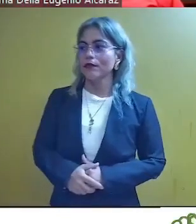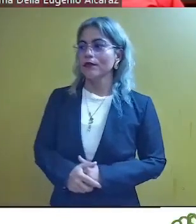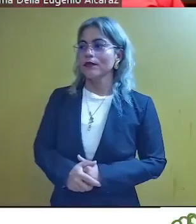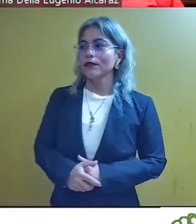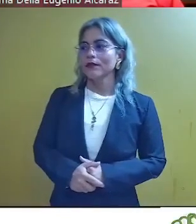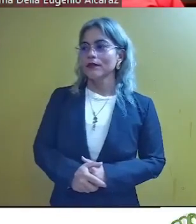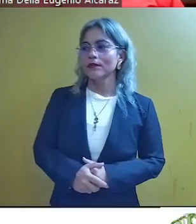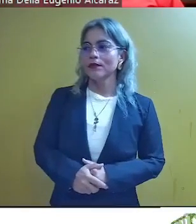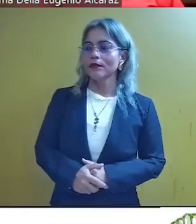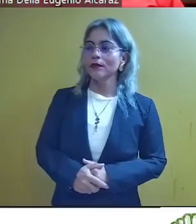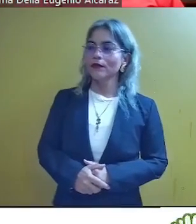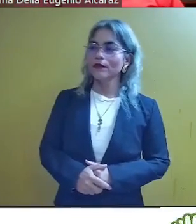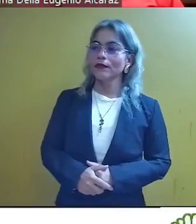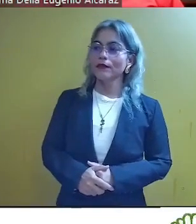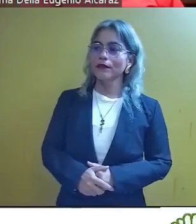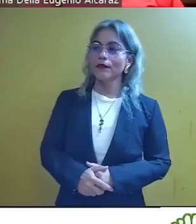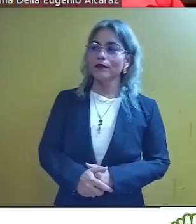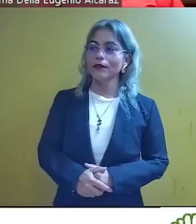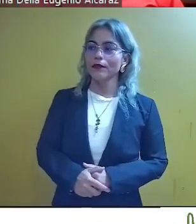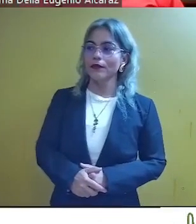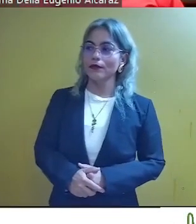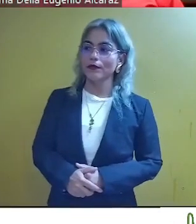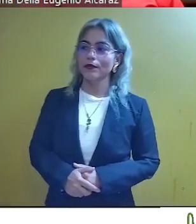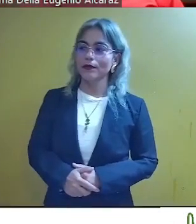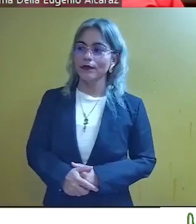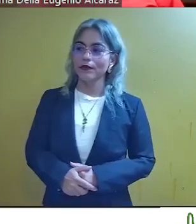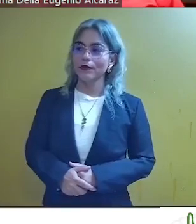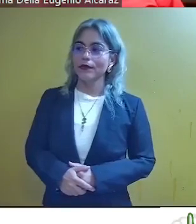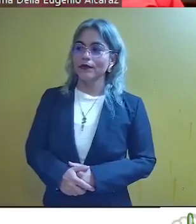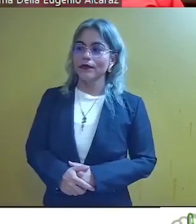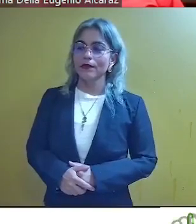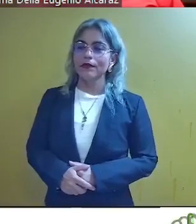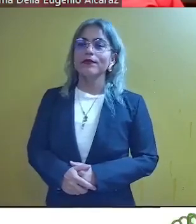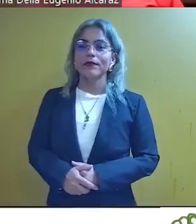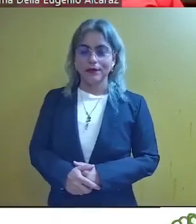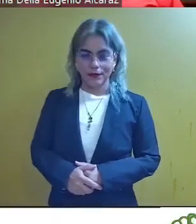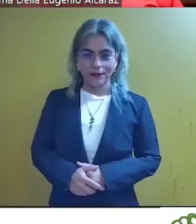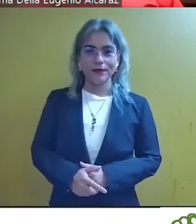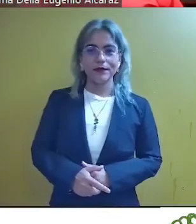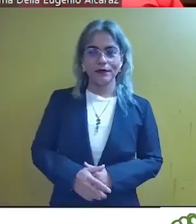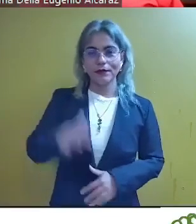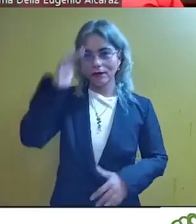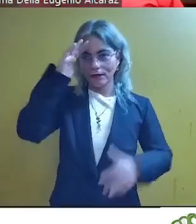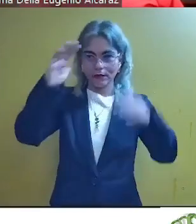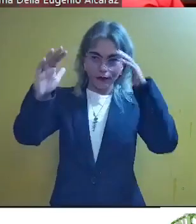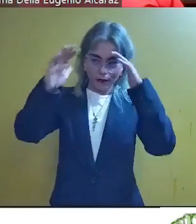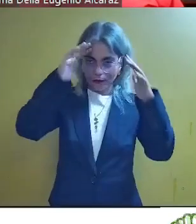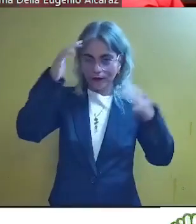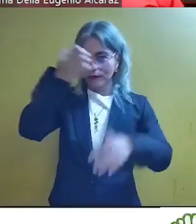Gracias, secretario, magistradas, magistrado. Está a nuestra consideración el proyecto del que se ha dado cuenta.